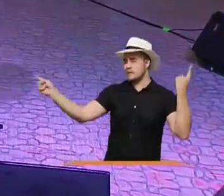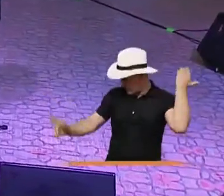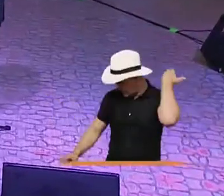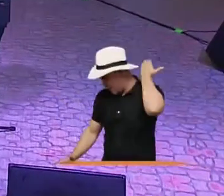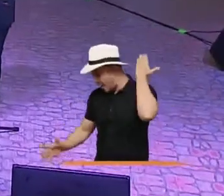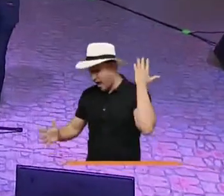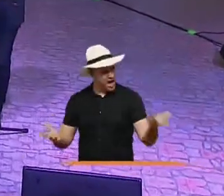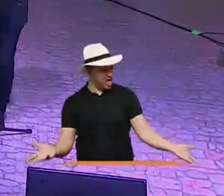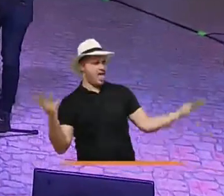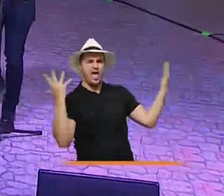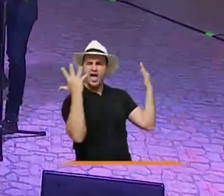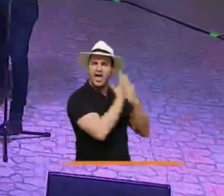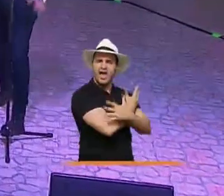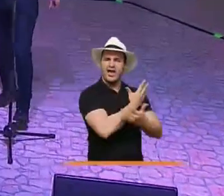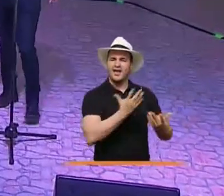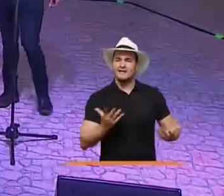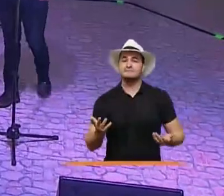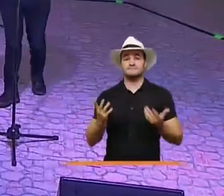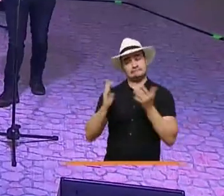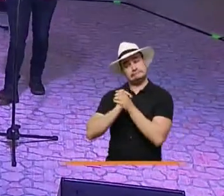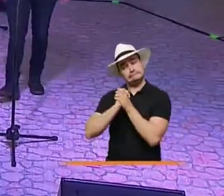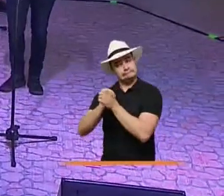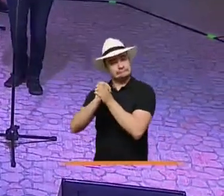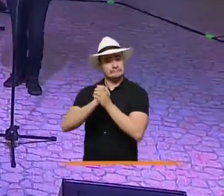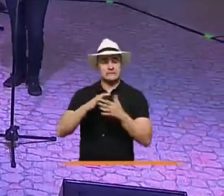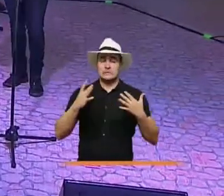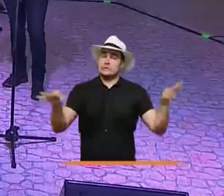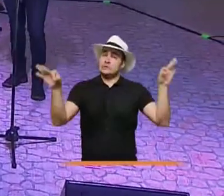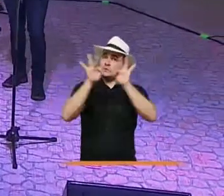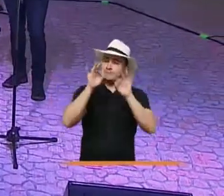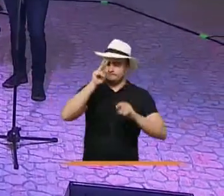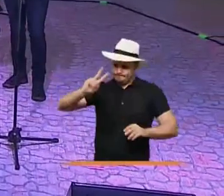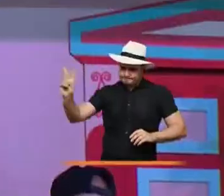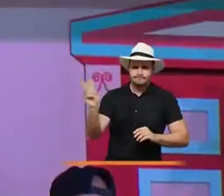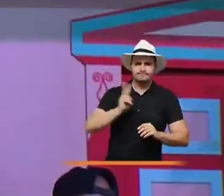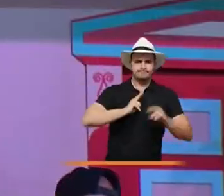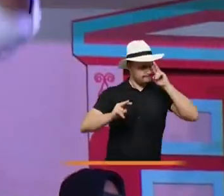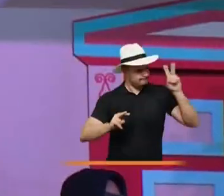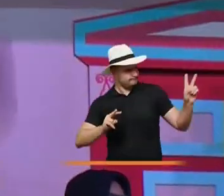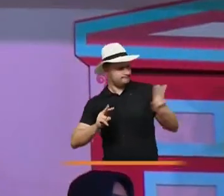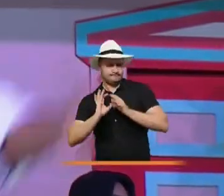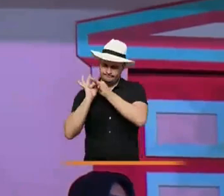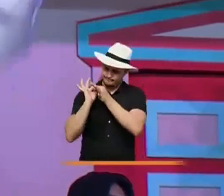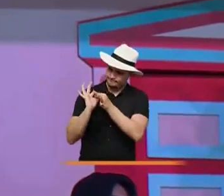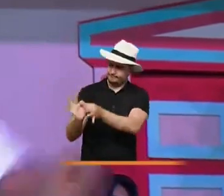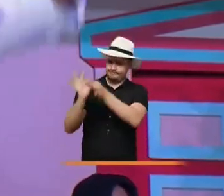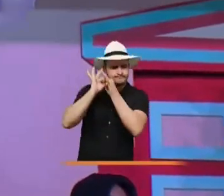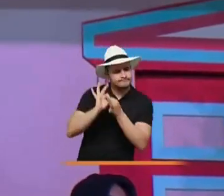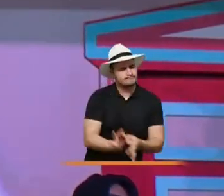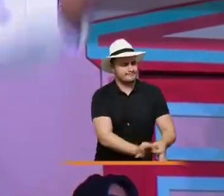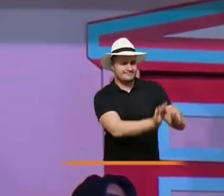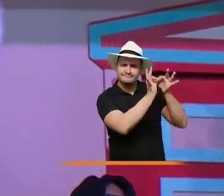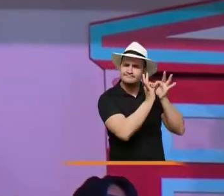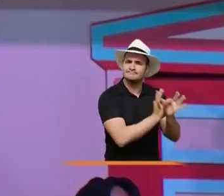espalda no se respeta y se apoya en el proceso nunca se